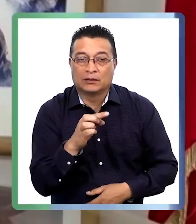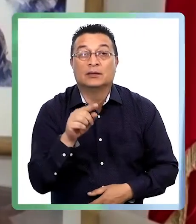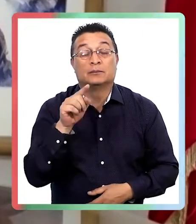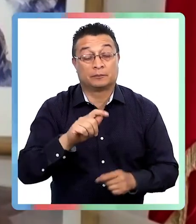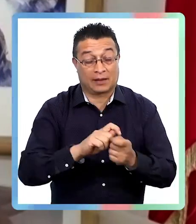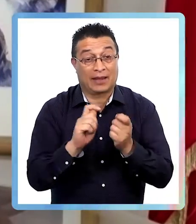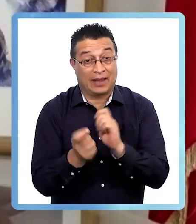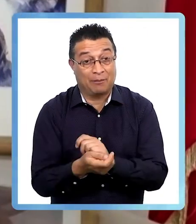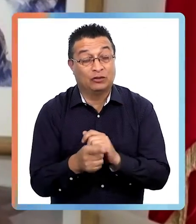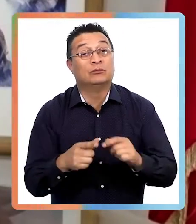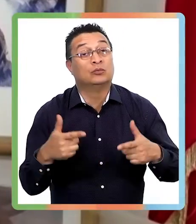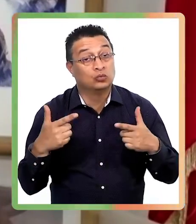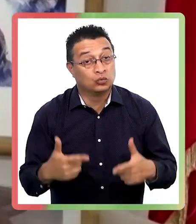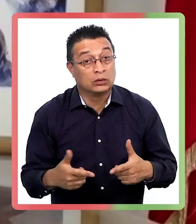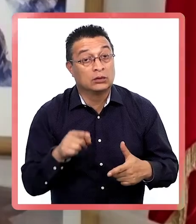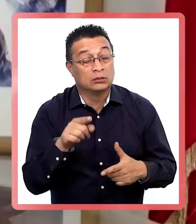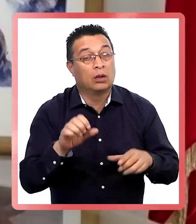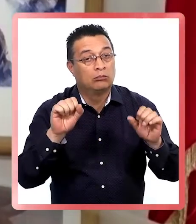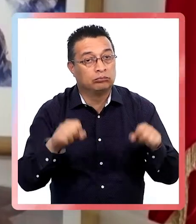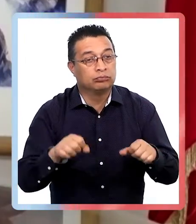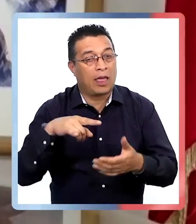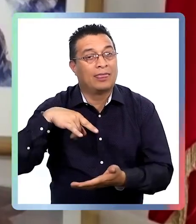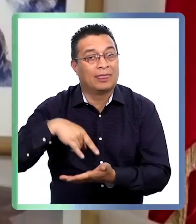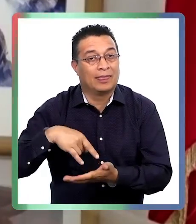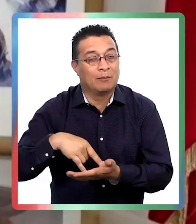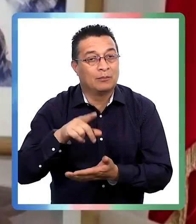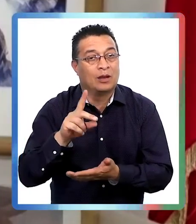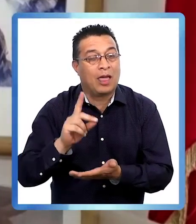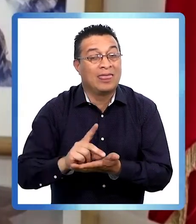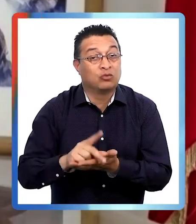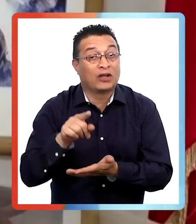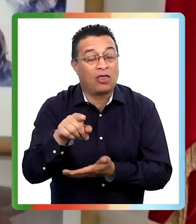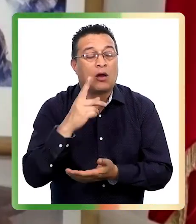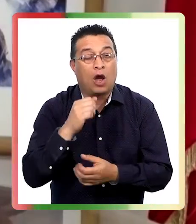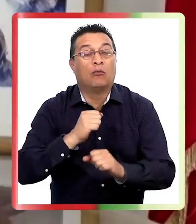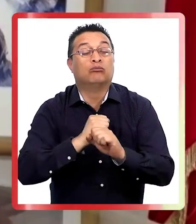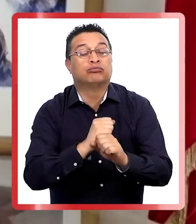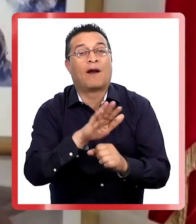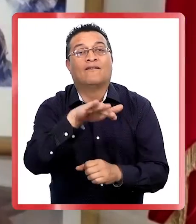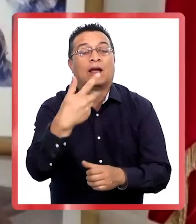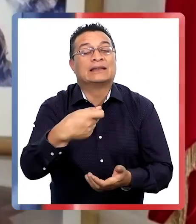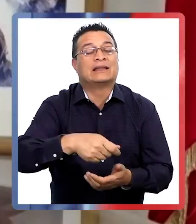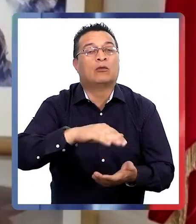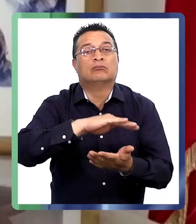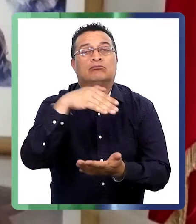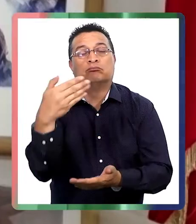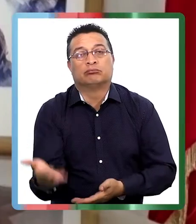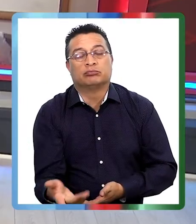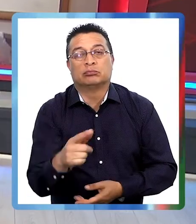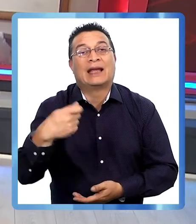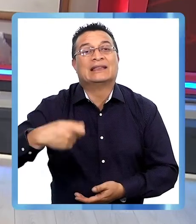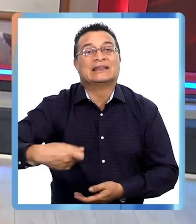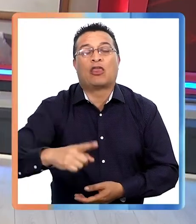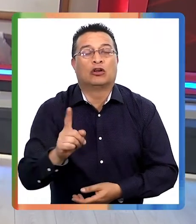Era un cambio integral, afortunadamente se aprobó en la Cámara de Diputados en un buen acuerdo con la oposición, pero fracasó en el Senado, donde no pudo avanzar